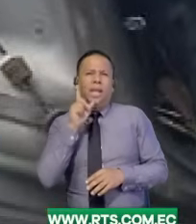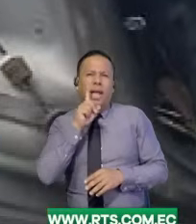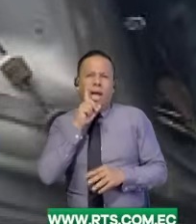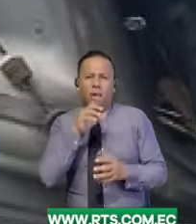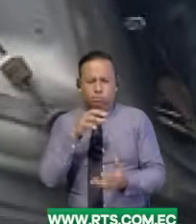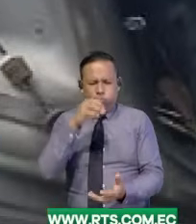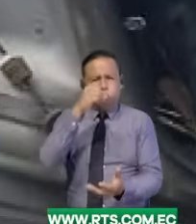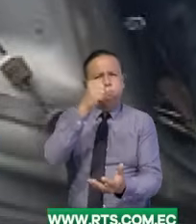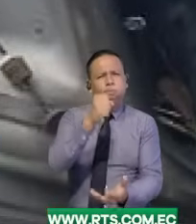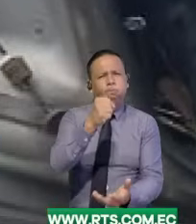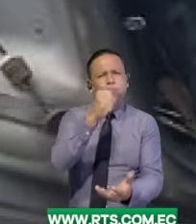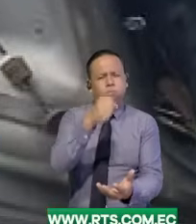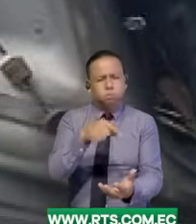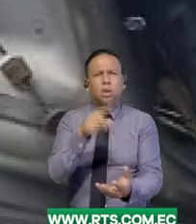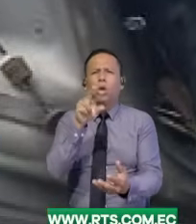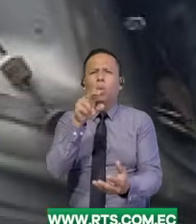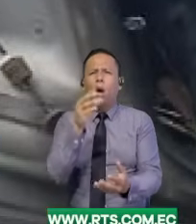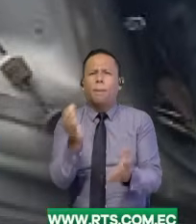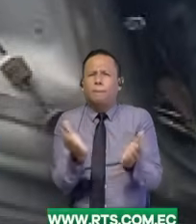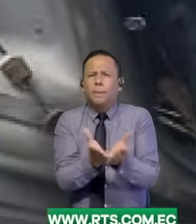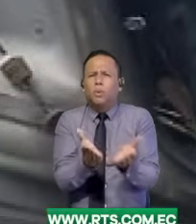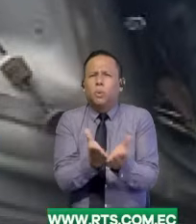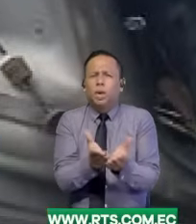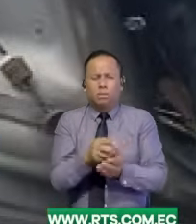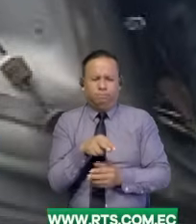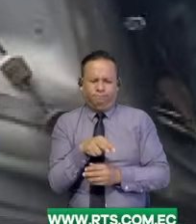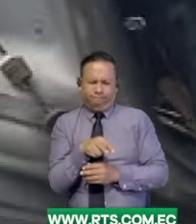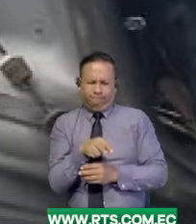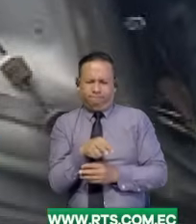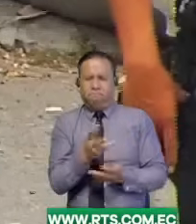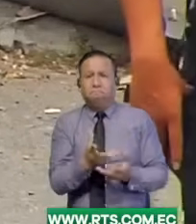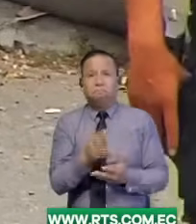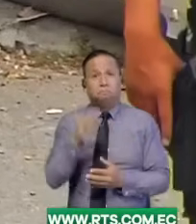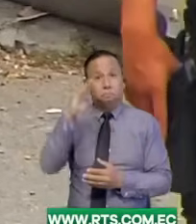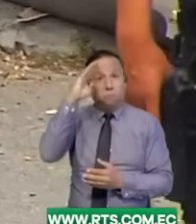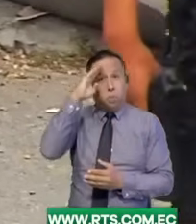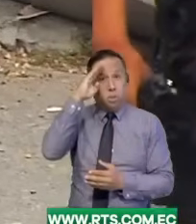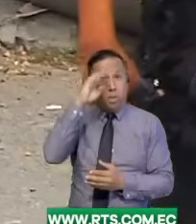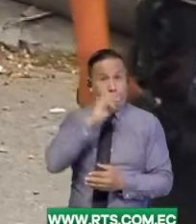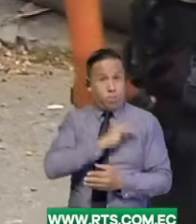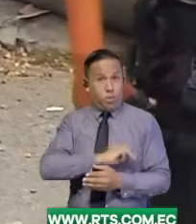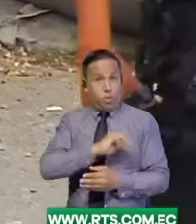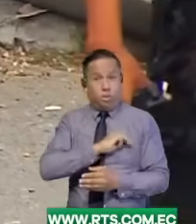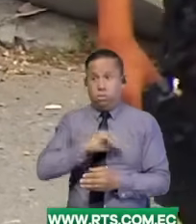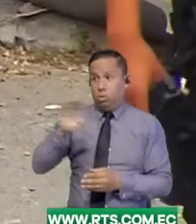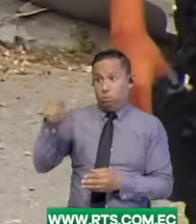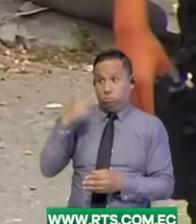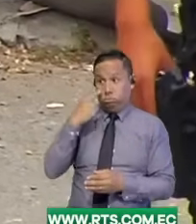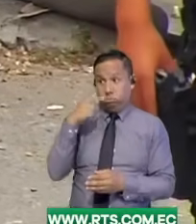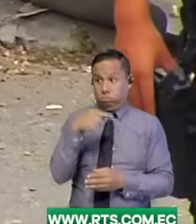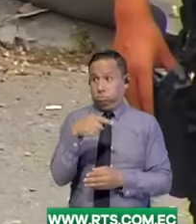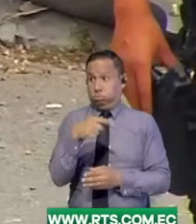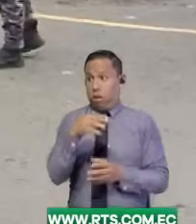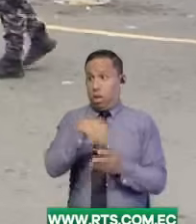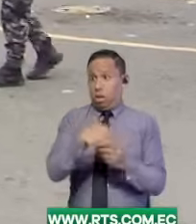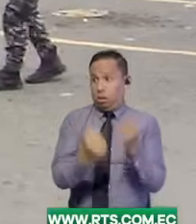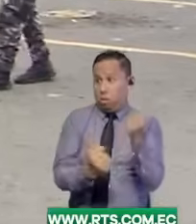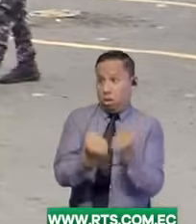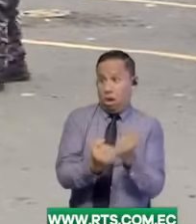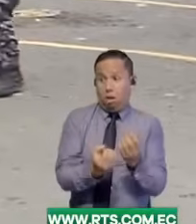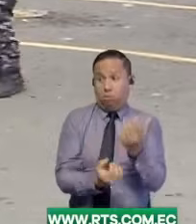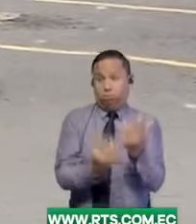prendida como que fuera basura. Y le dije a una policía municipal, le digo, mire, se está prendiendo eso, digo, cuidado, se va a quemar ese